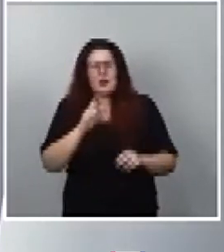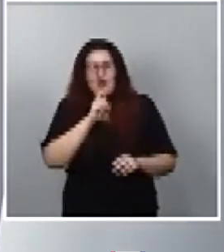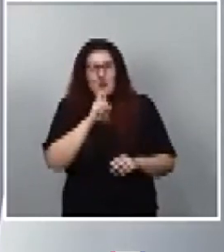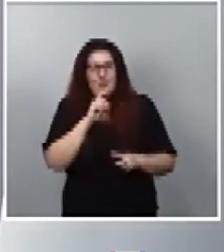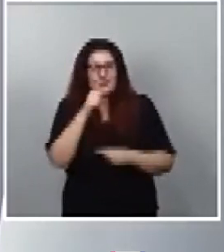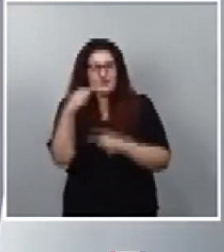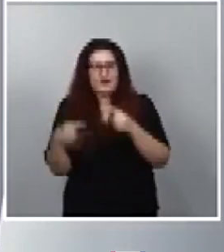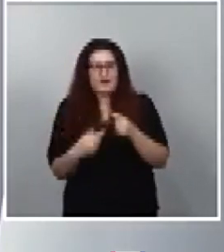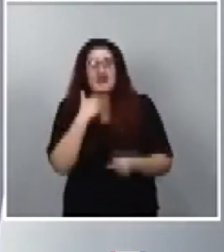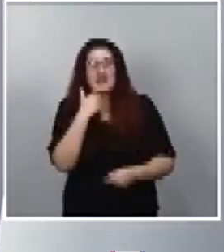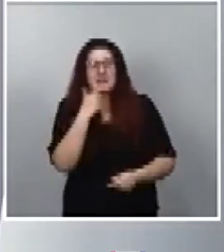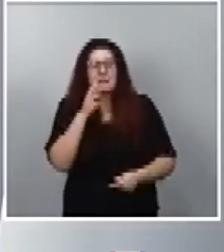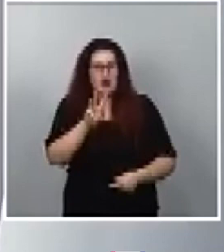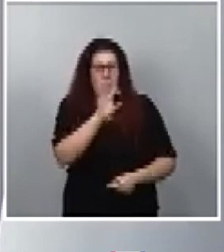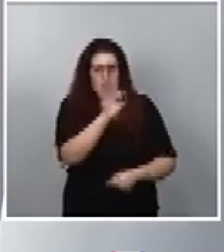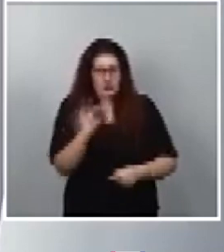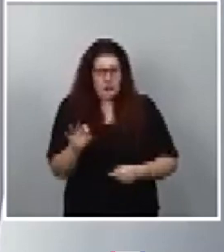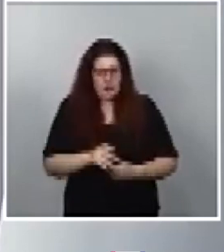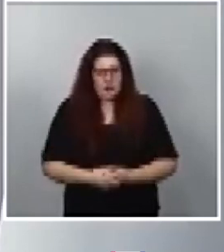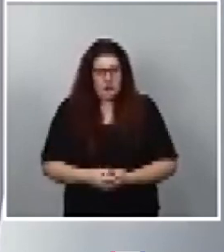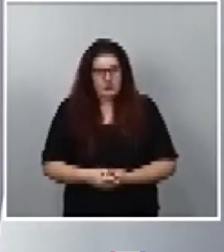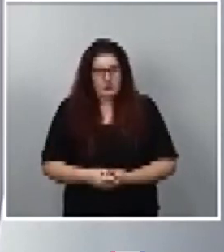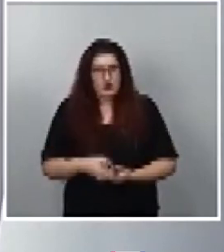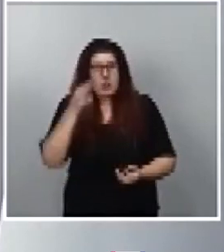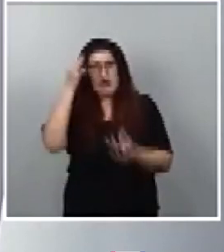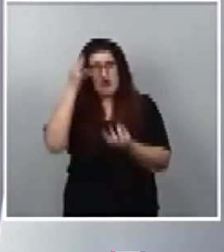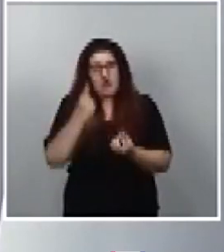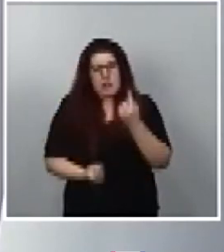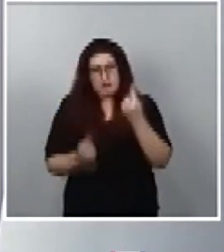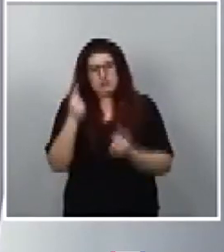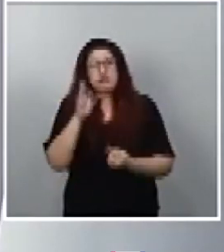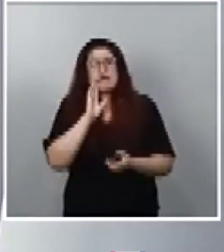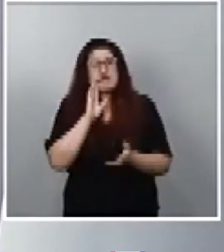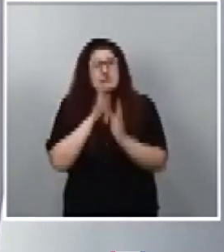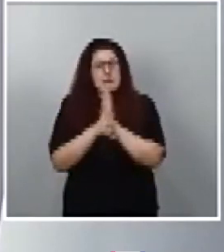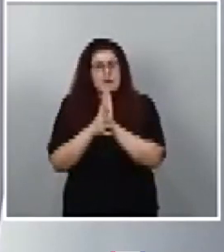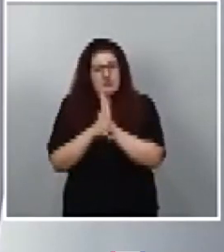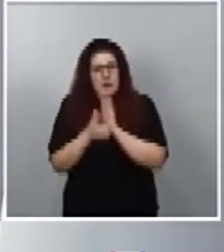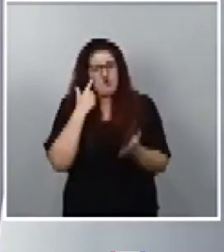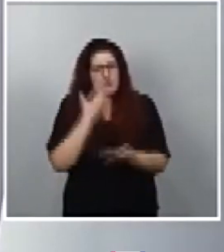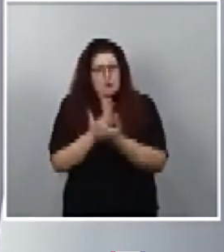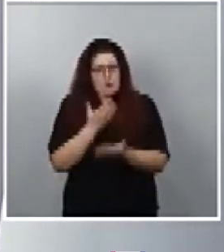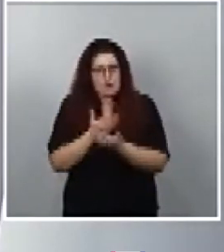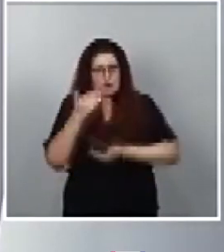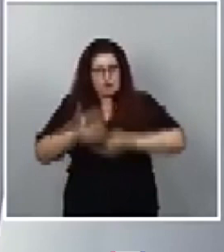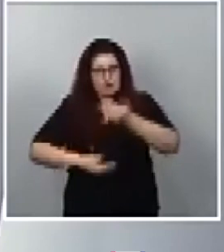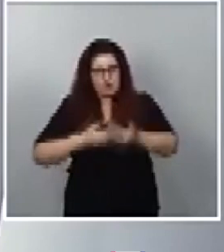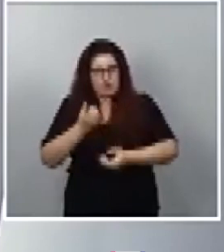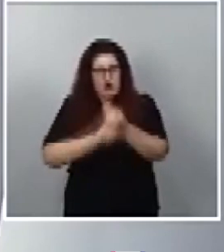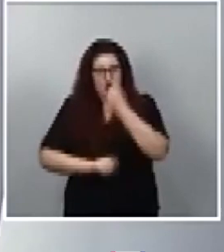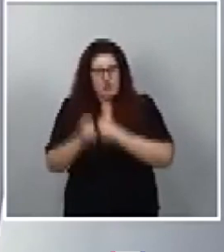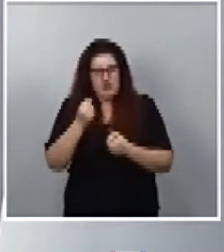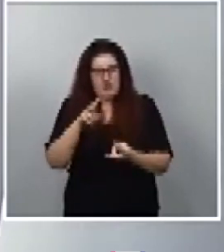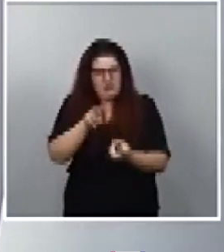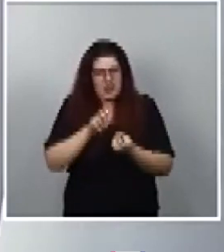cercano al 3% son algunos datos los que se han expresado que muestran esa buena evolución económica y